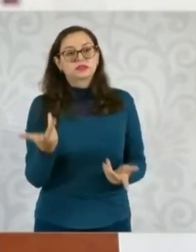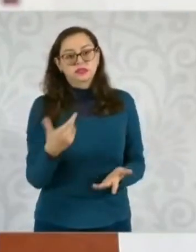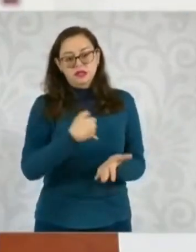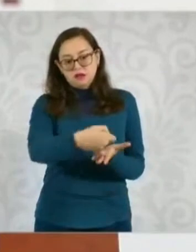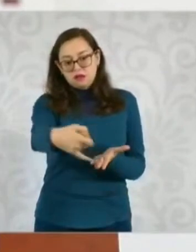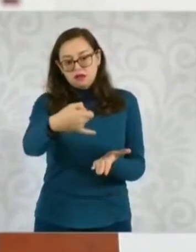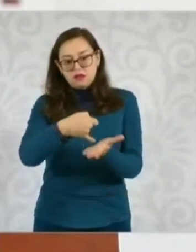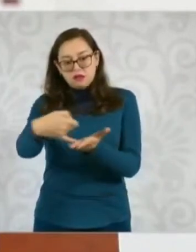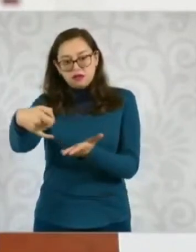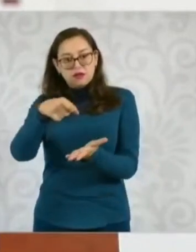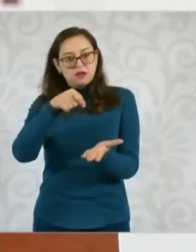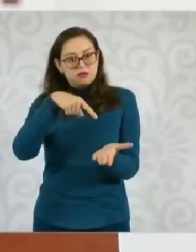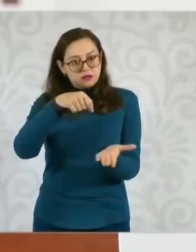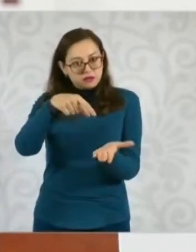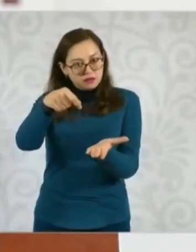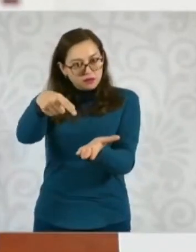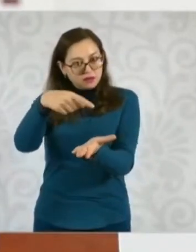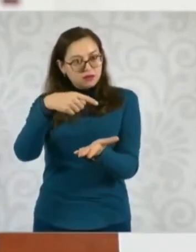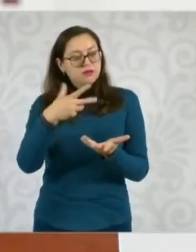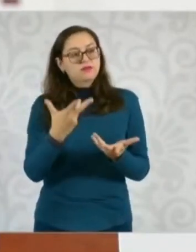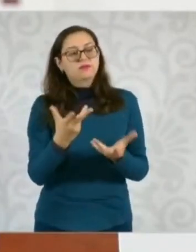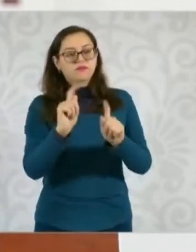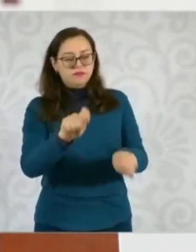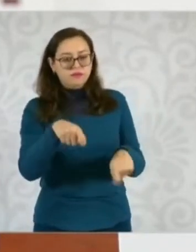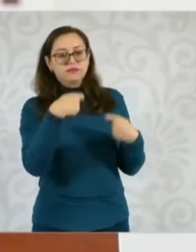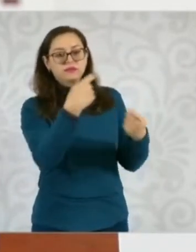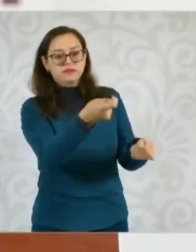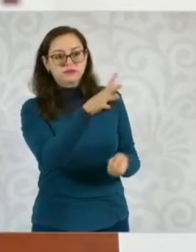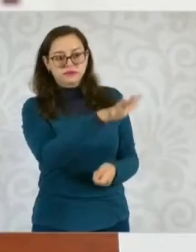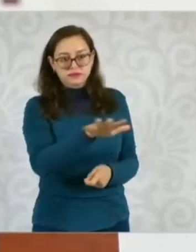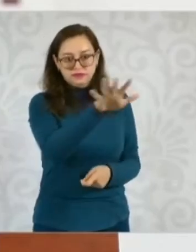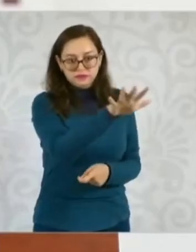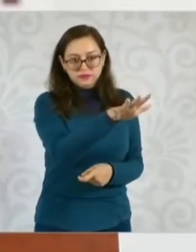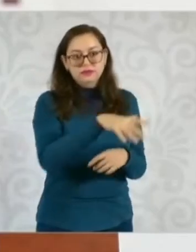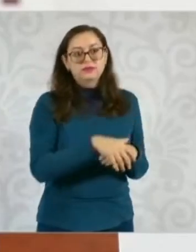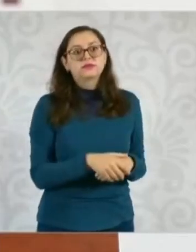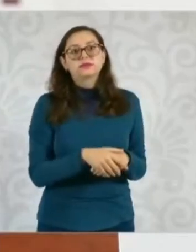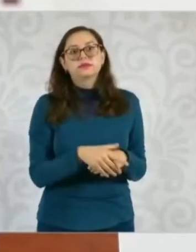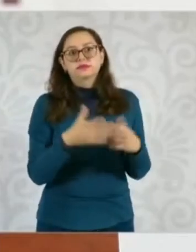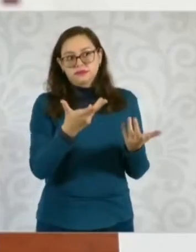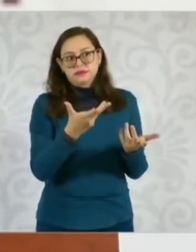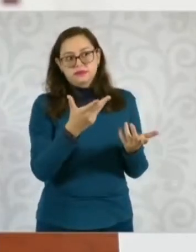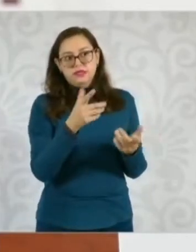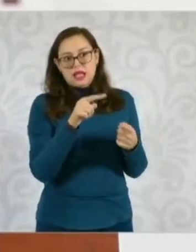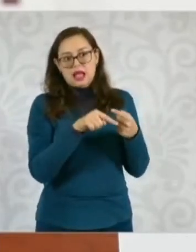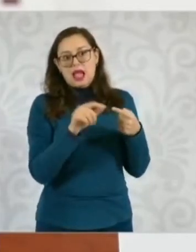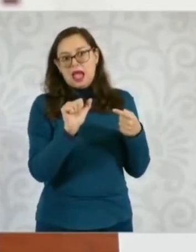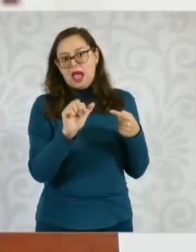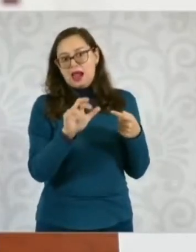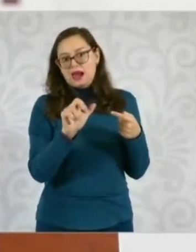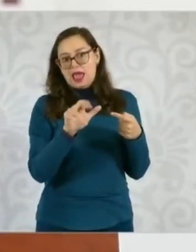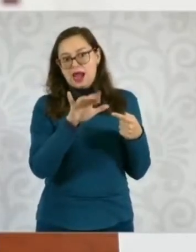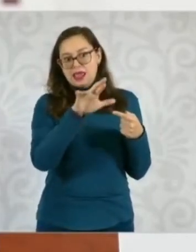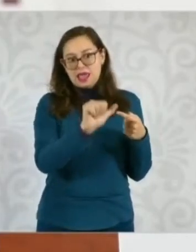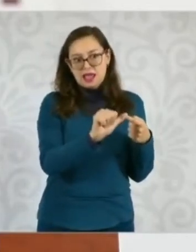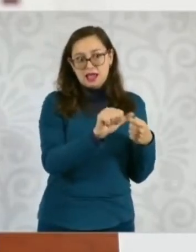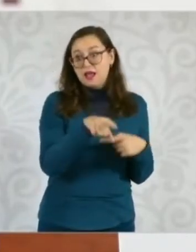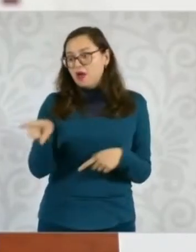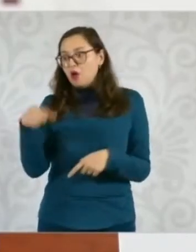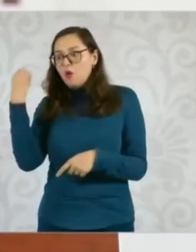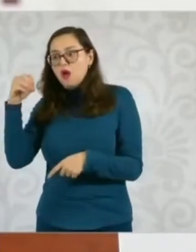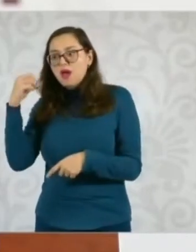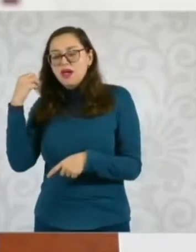más pueblos originarios hay en México, es propiedad social, comunal. Entonces, al hablar